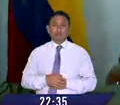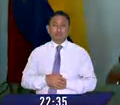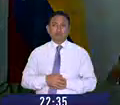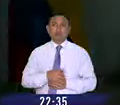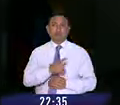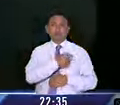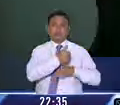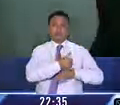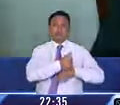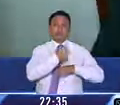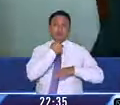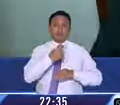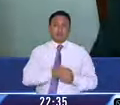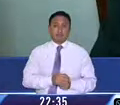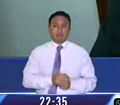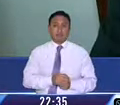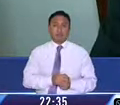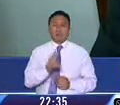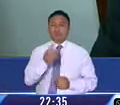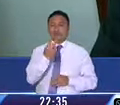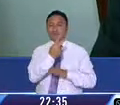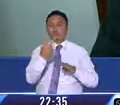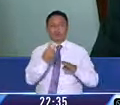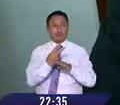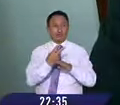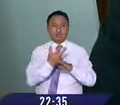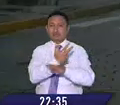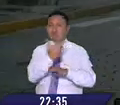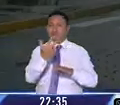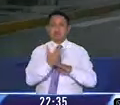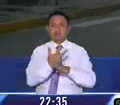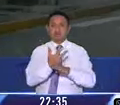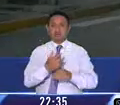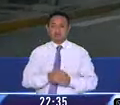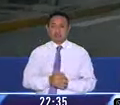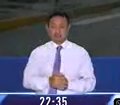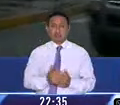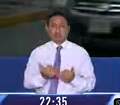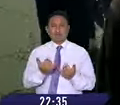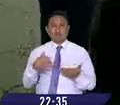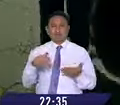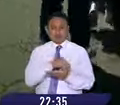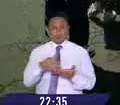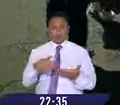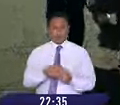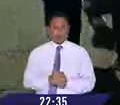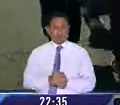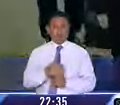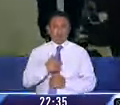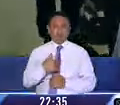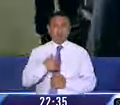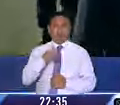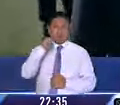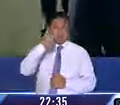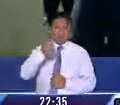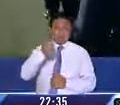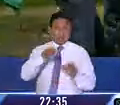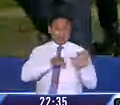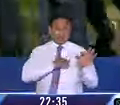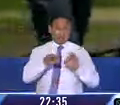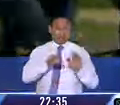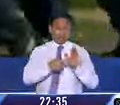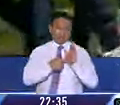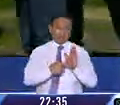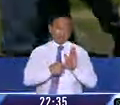la autoridad. Se hablan de 2 horas, de 3 horas. Dudas que de forma técnica intentamos contestar en la siguiente entrega,